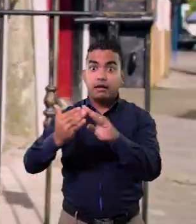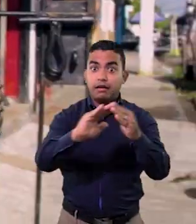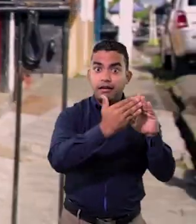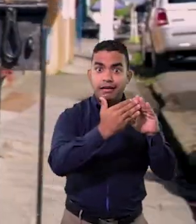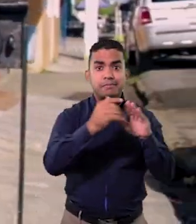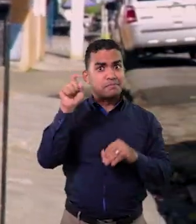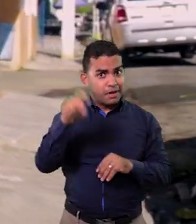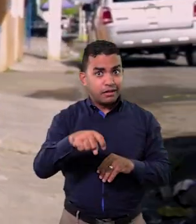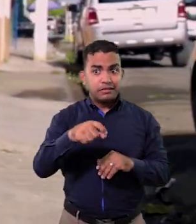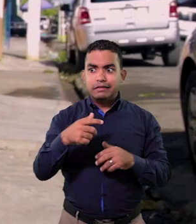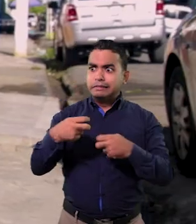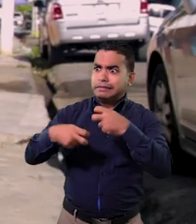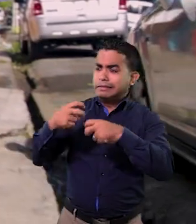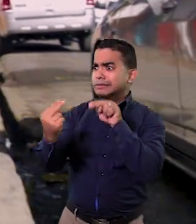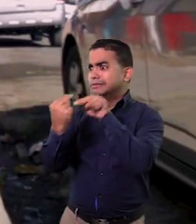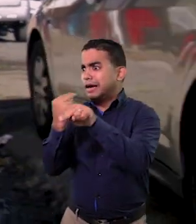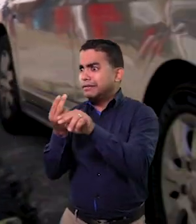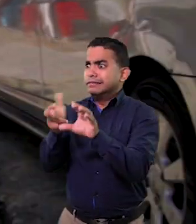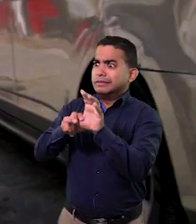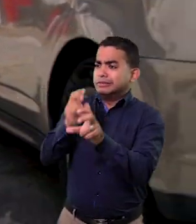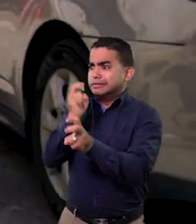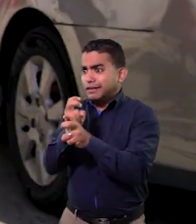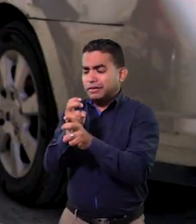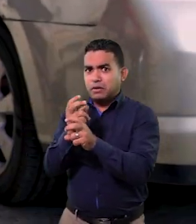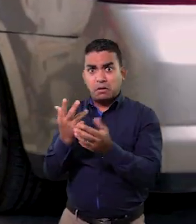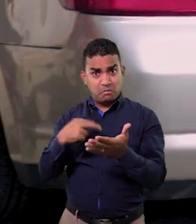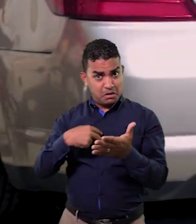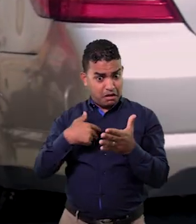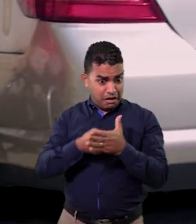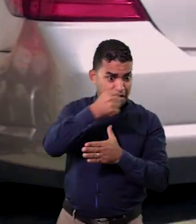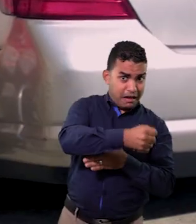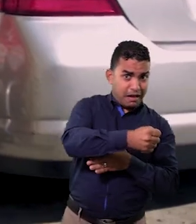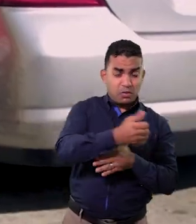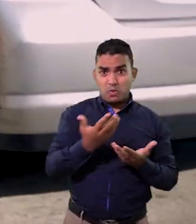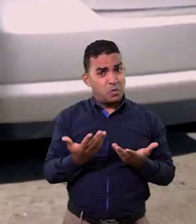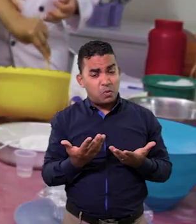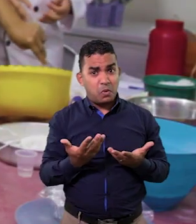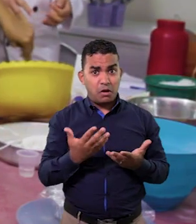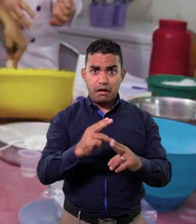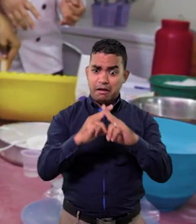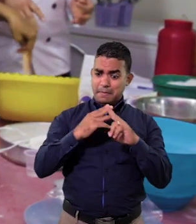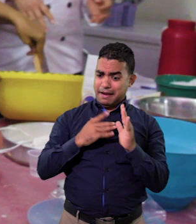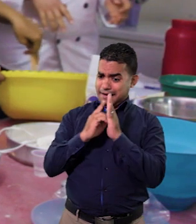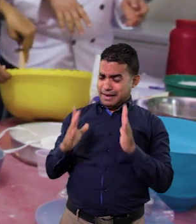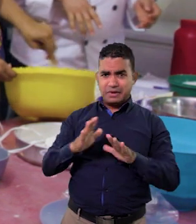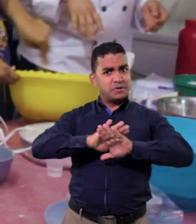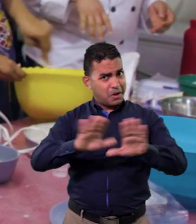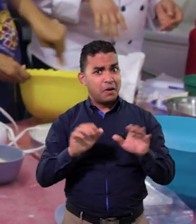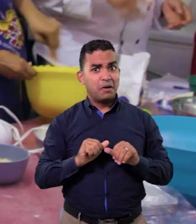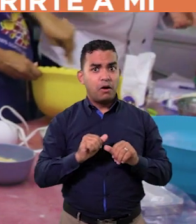en mi comunidad y la dificultad para utilizar un transporte público me excluye de la sociedad. No me llames por